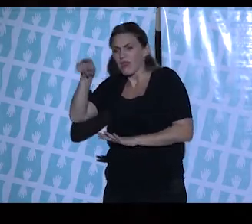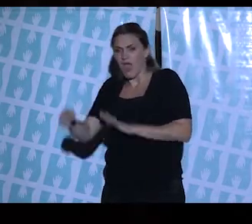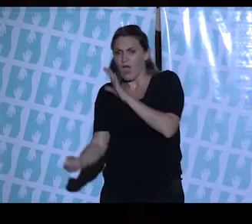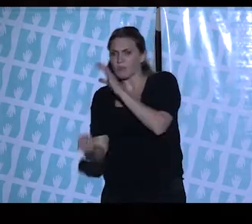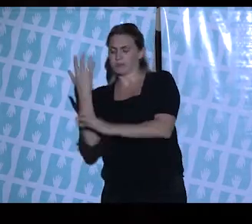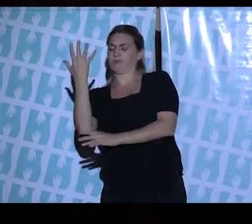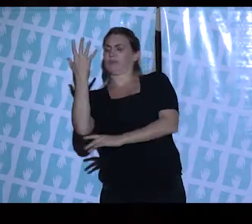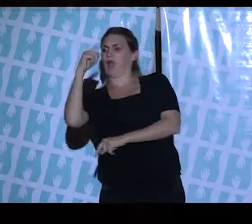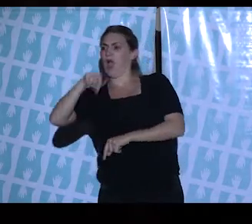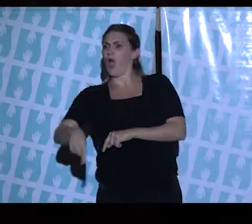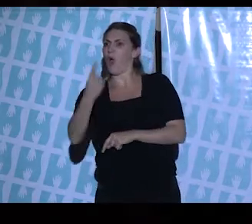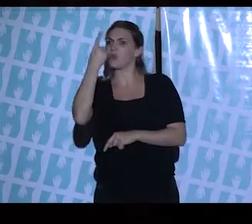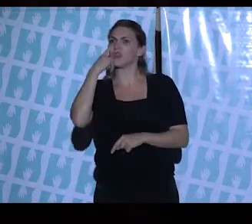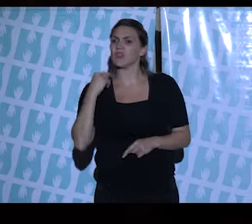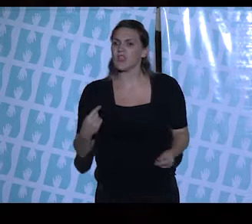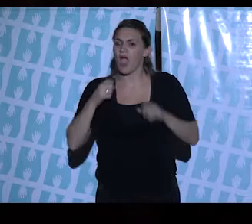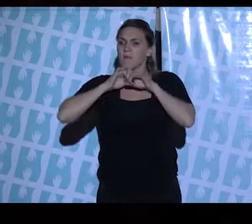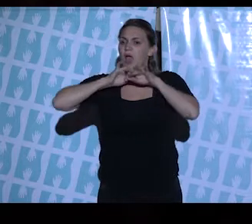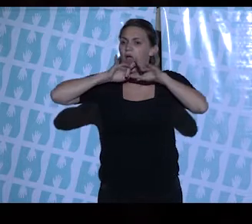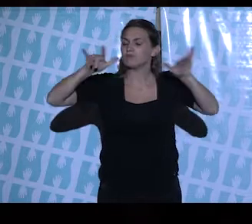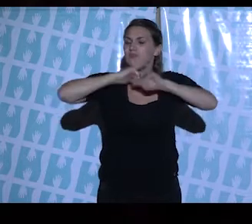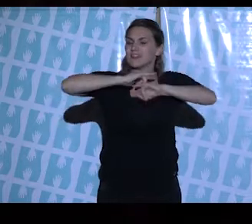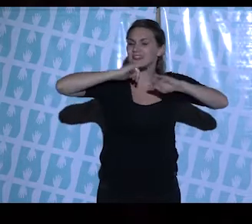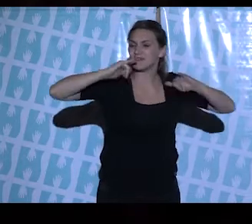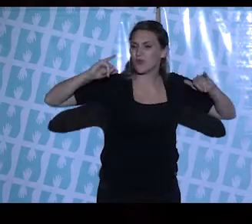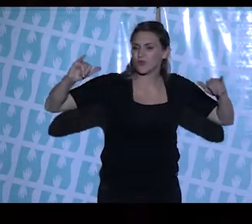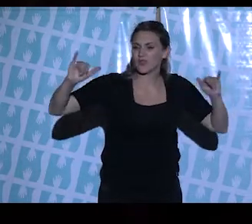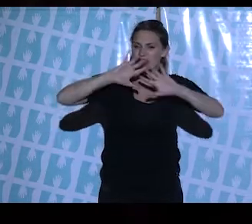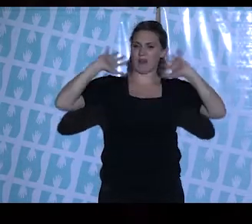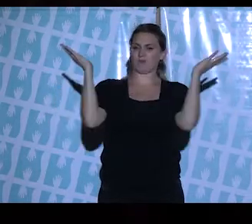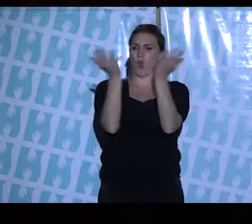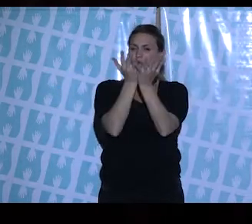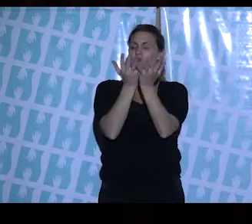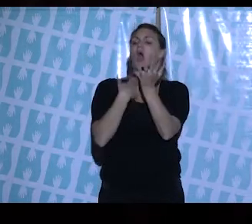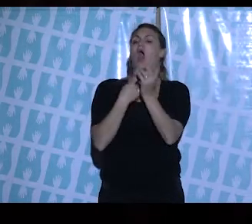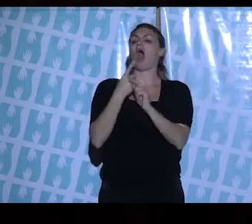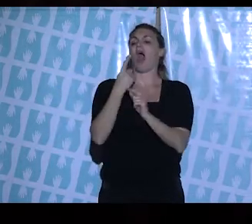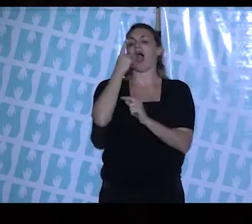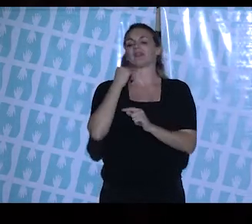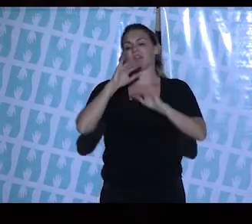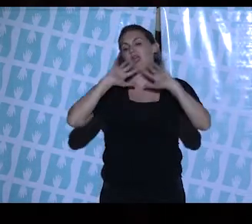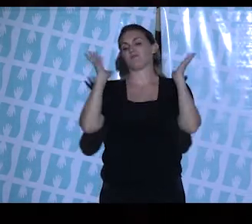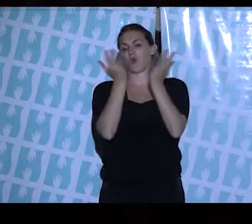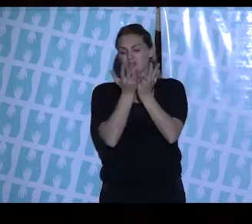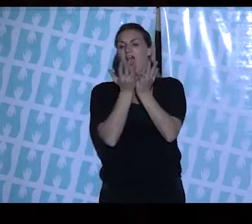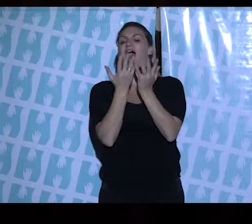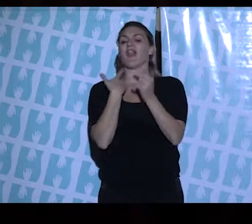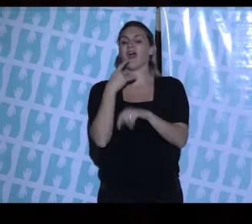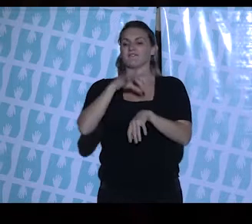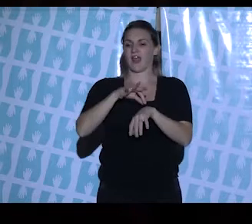de generar un día de concientización a nivel internacional que denominamos Día Mundial de la Enfermedad de